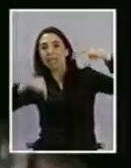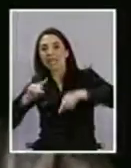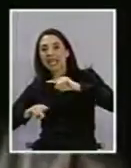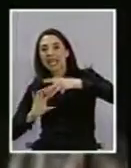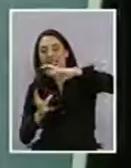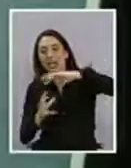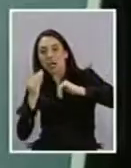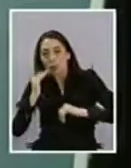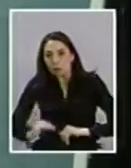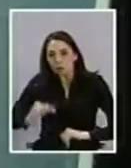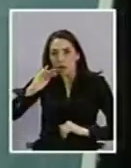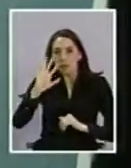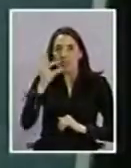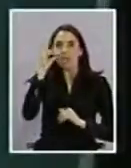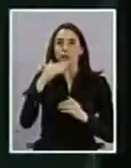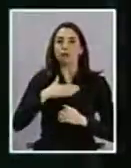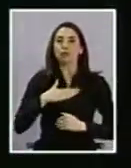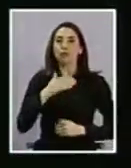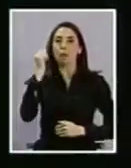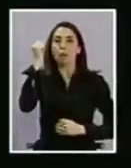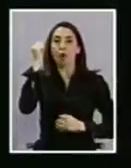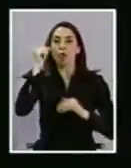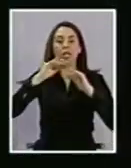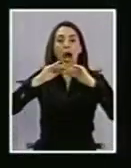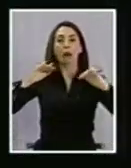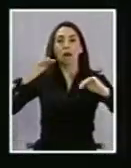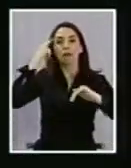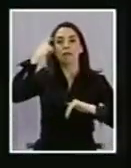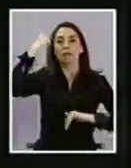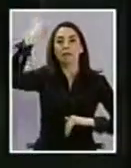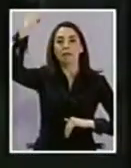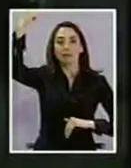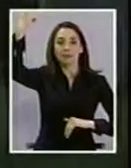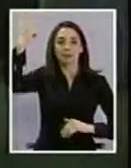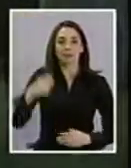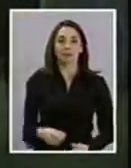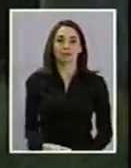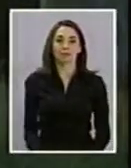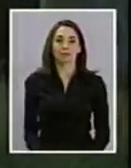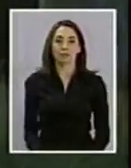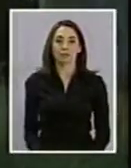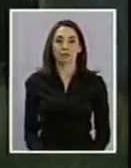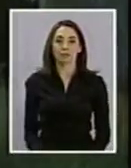a descubrir estos poderes que van más allá de su imaginación.